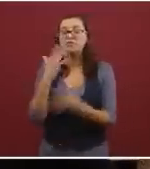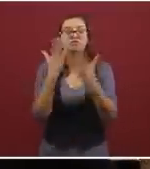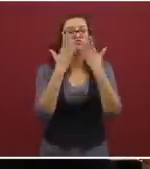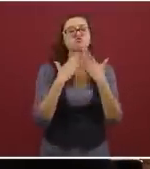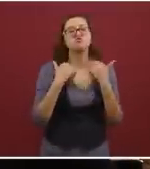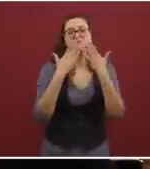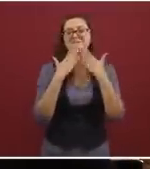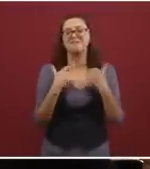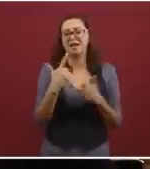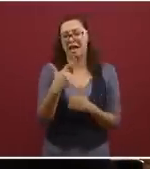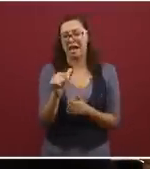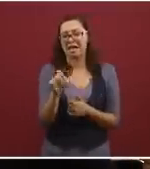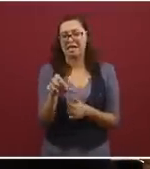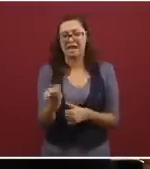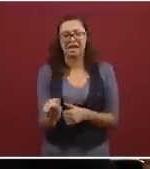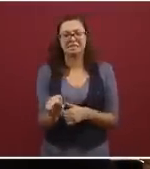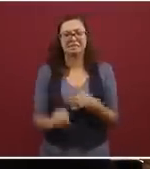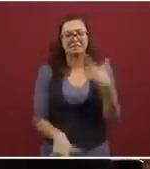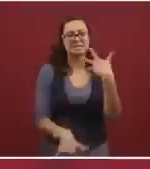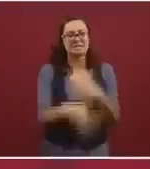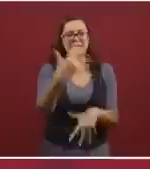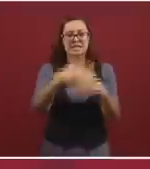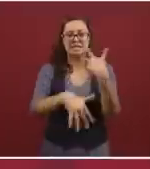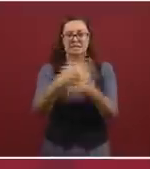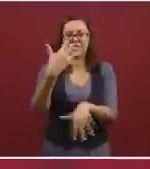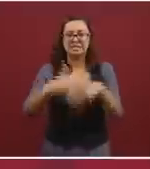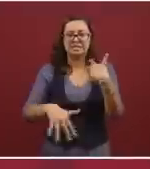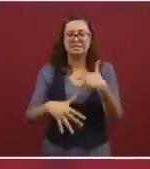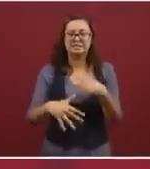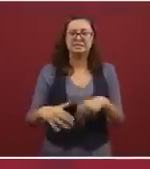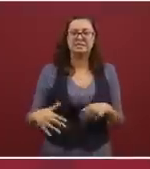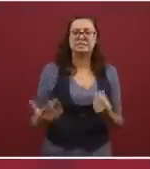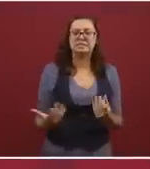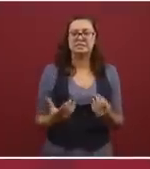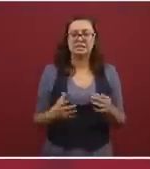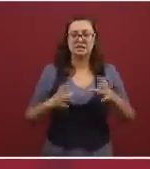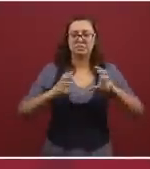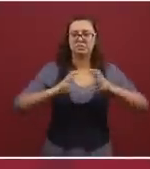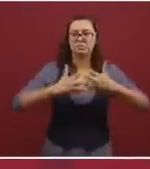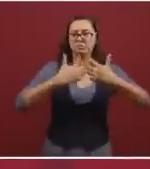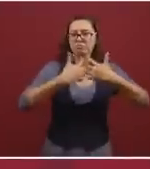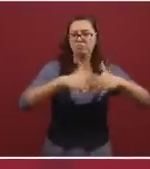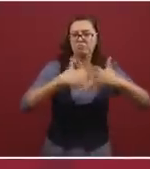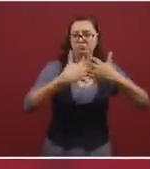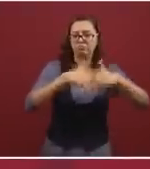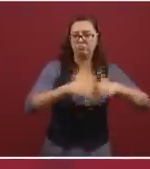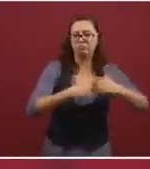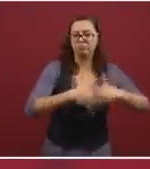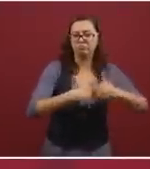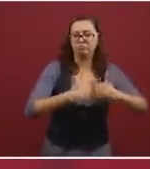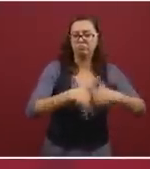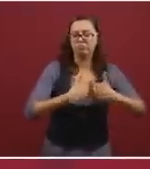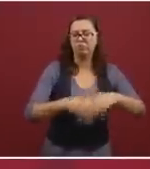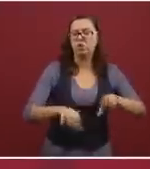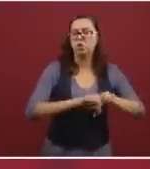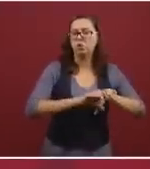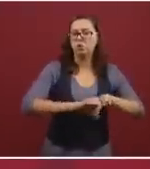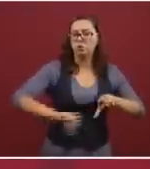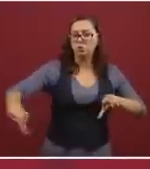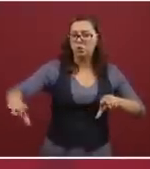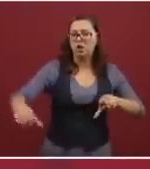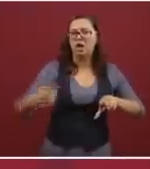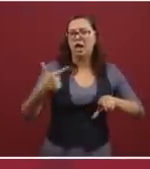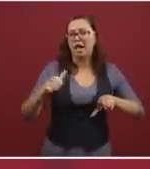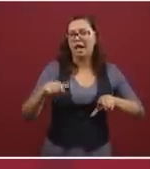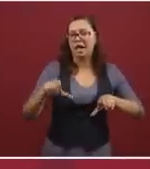casi al mismo tiempo se botaron 15 bombas BEC, que le llaman bombas electrocentrífugas, que son las que nos ayudan